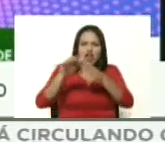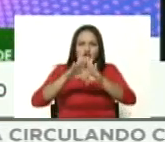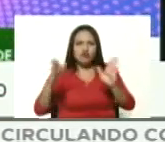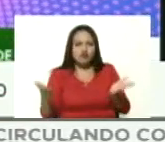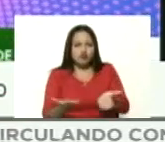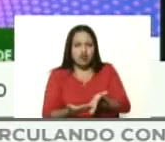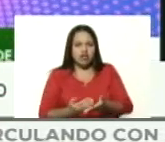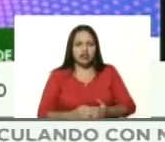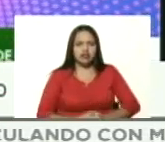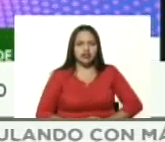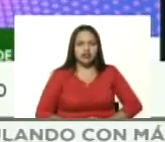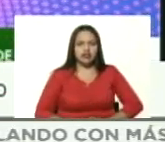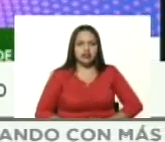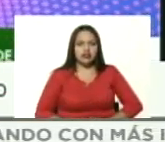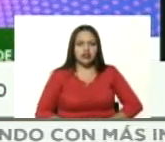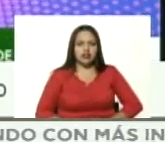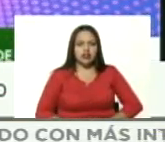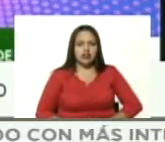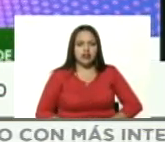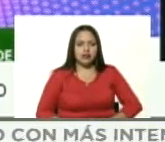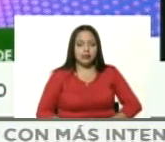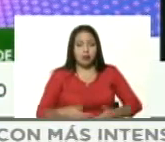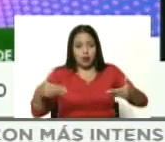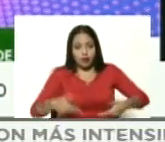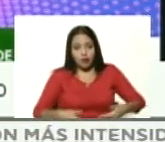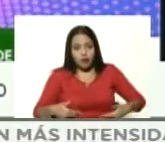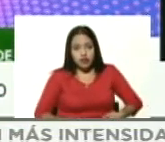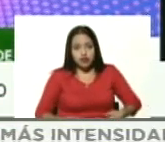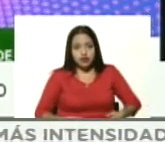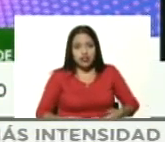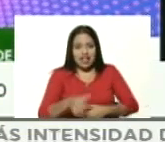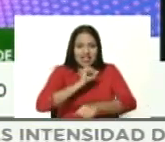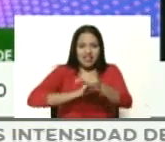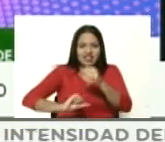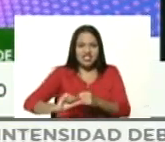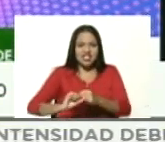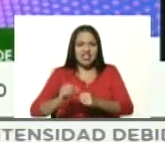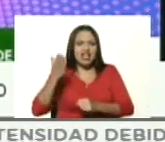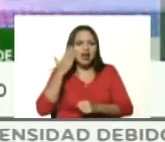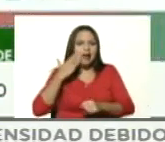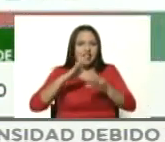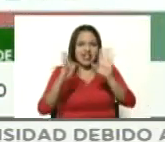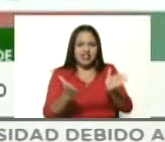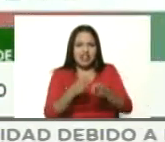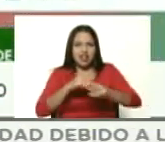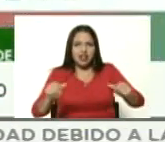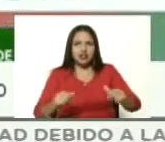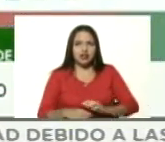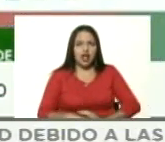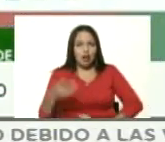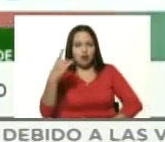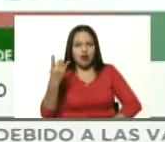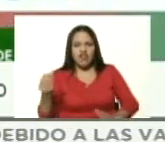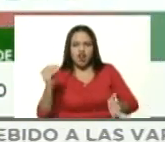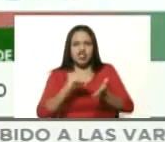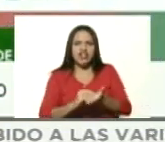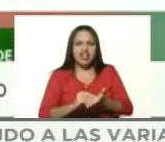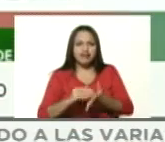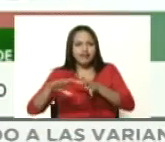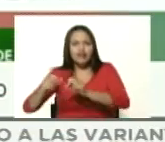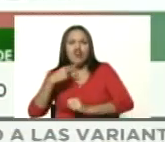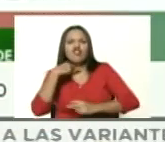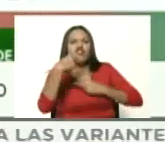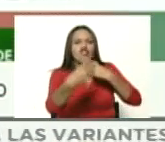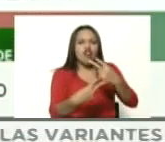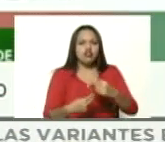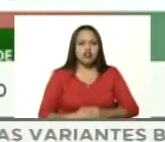mundial para la lucha por la defensa de la Pachamama. Bolivia retoma su voz,